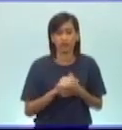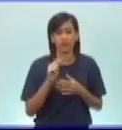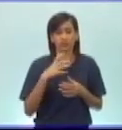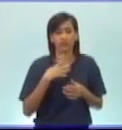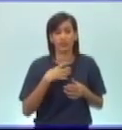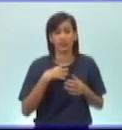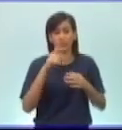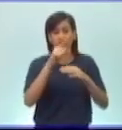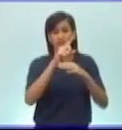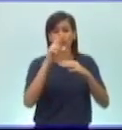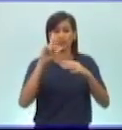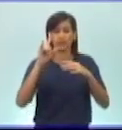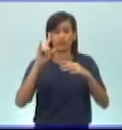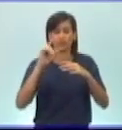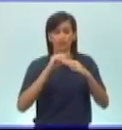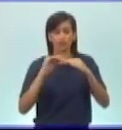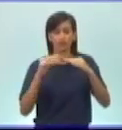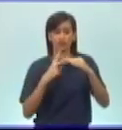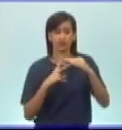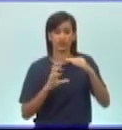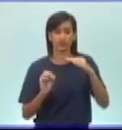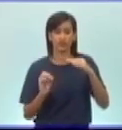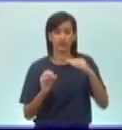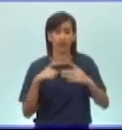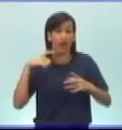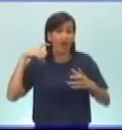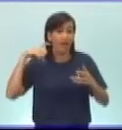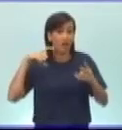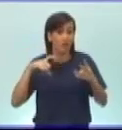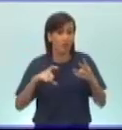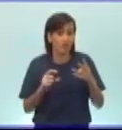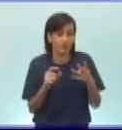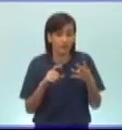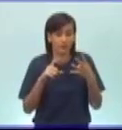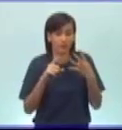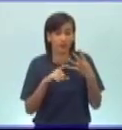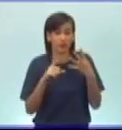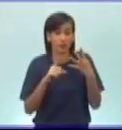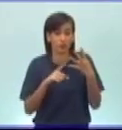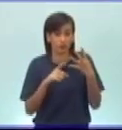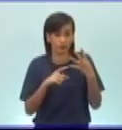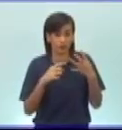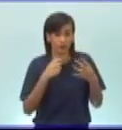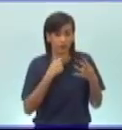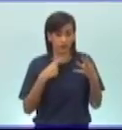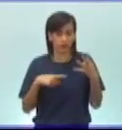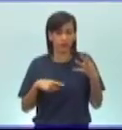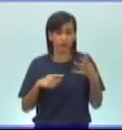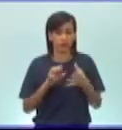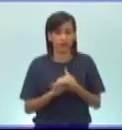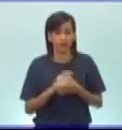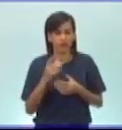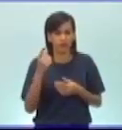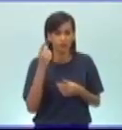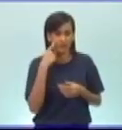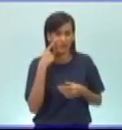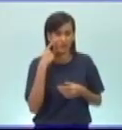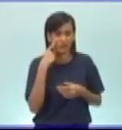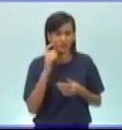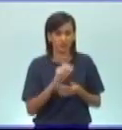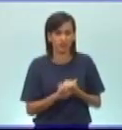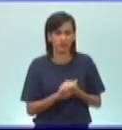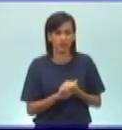20. Vamos a observar este último ejemplo para detenernos un poquito más. Y nos damos cuenta que son